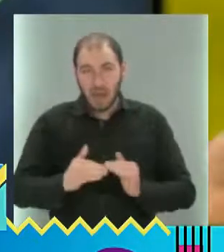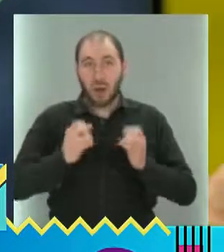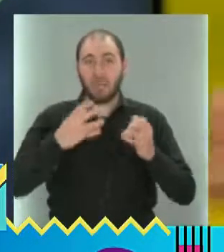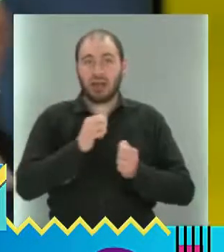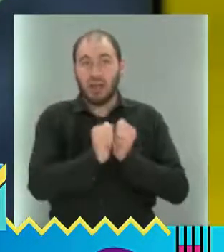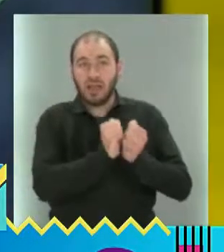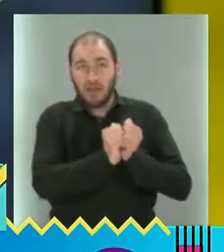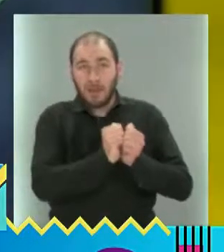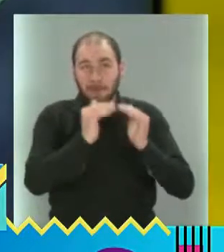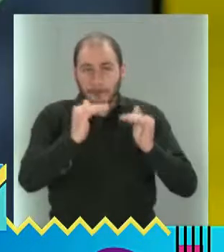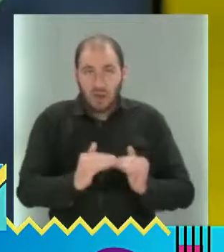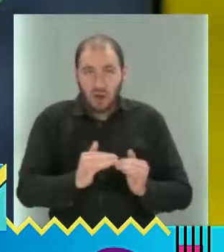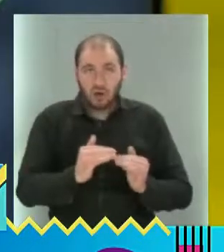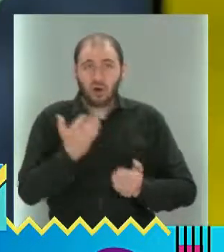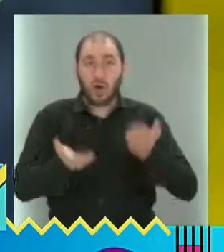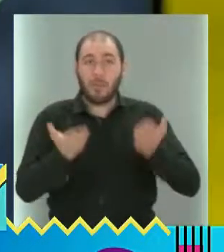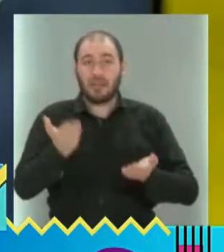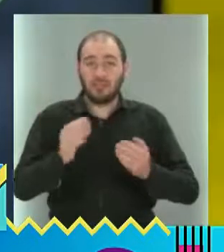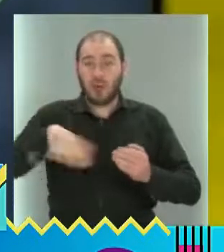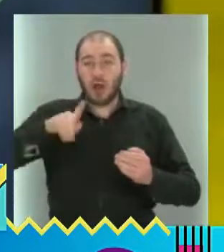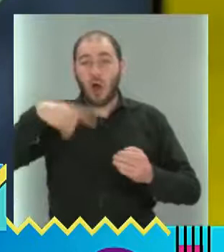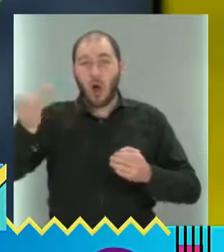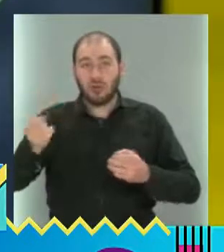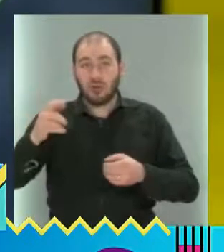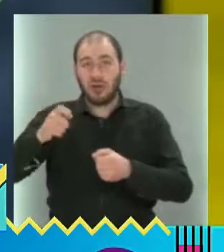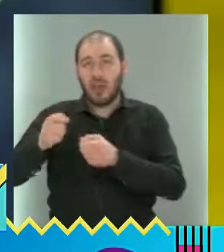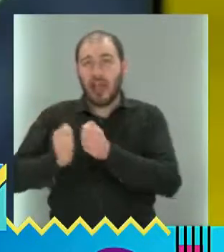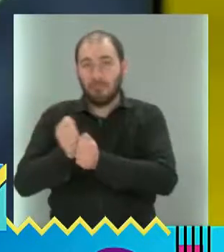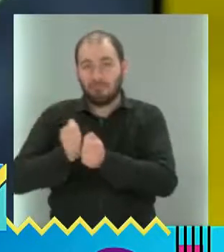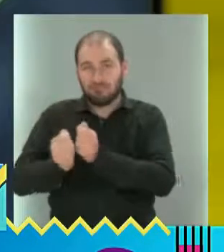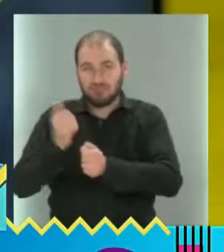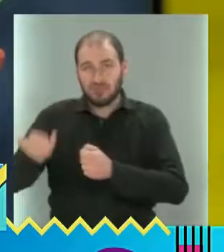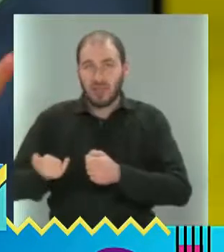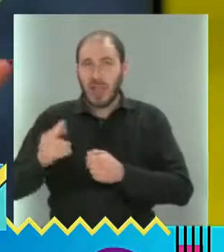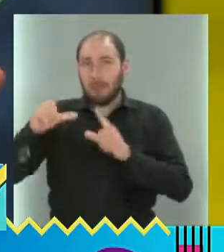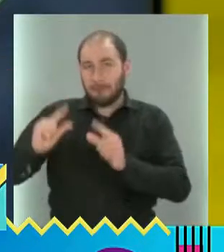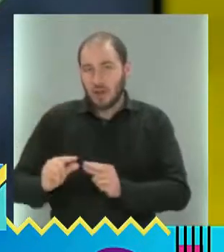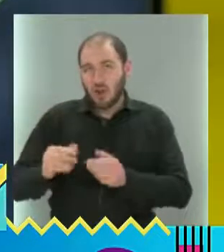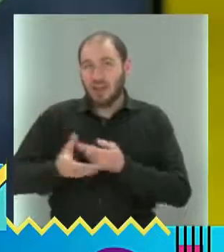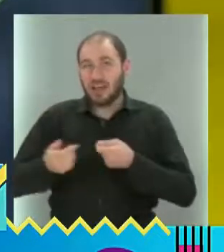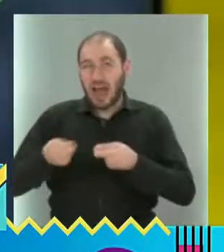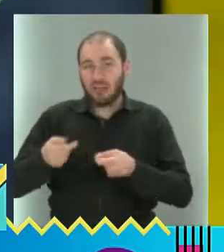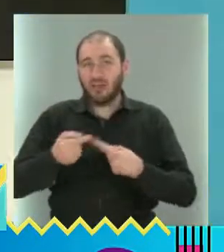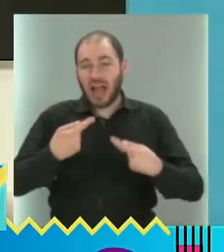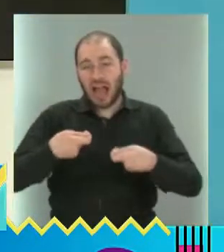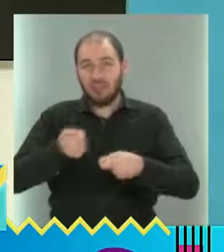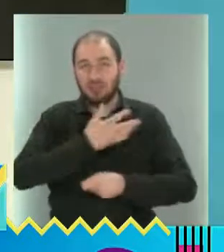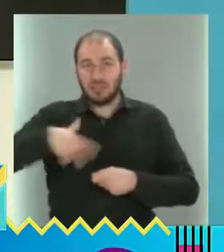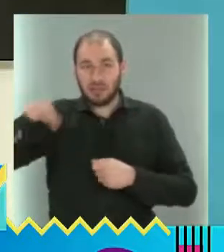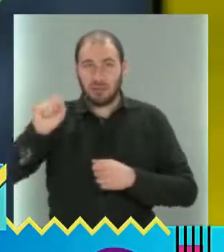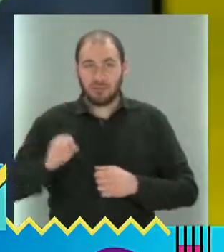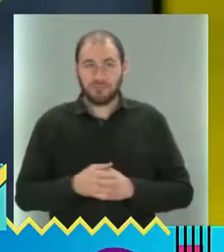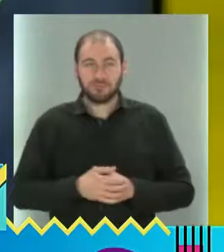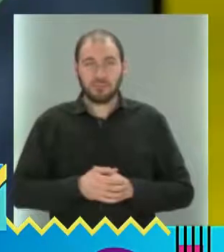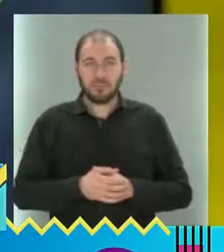tener una refinería. Menor que en cualquier otro lugar donde haya una refinería. O sea, menor el impacto del costo del flete. Costo del flete.